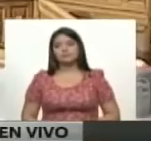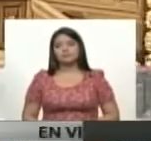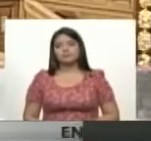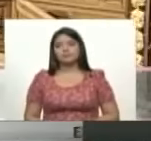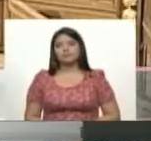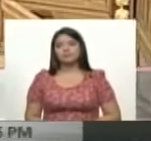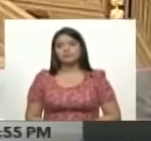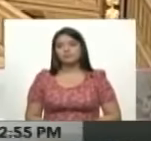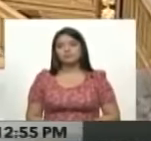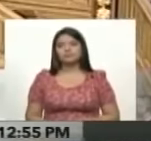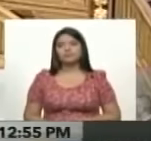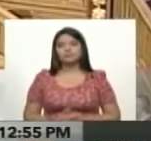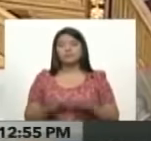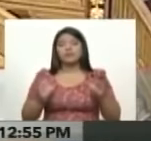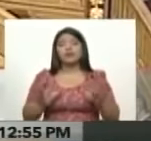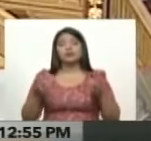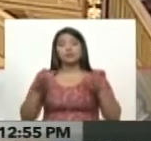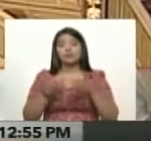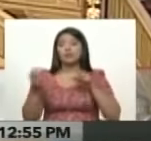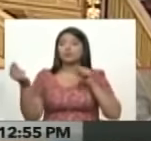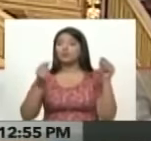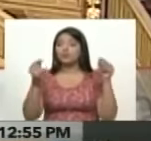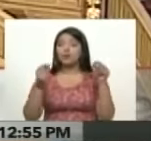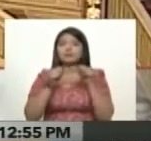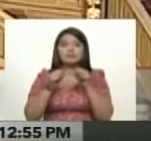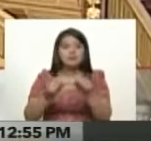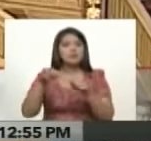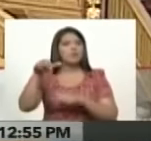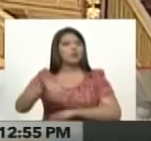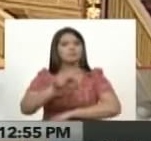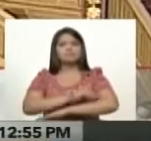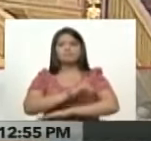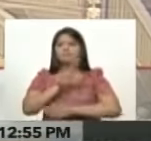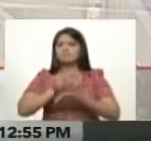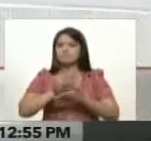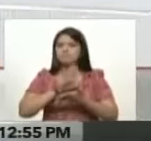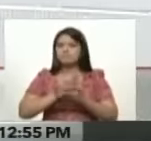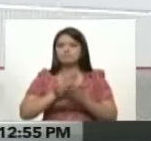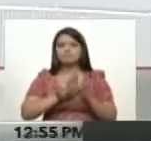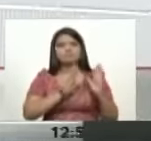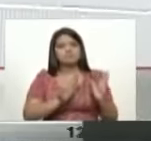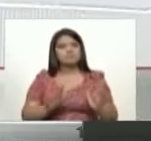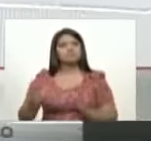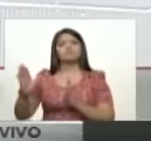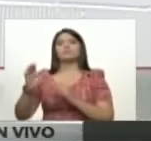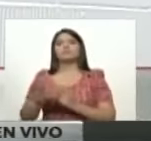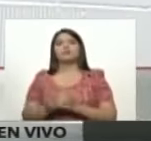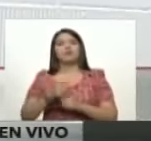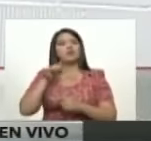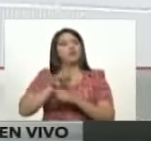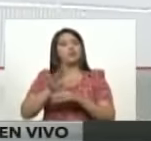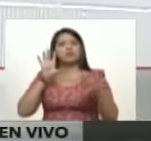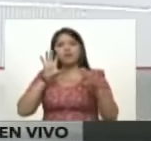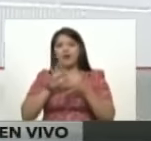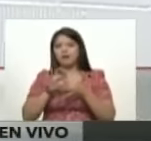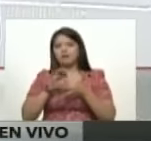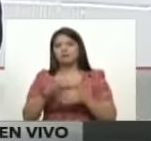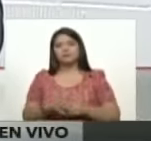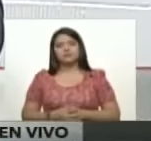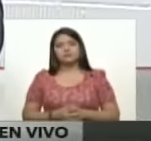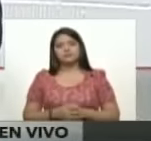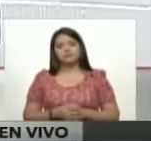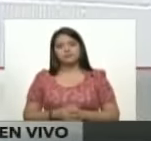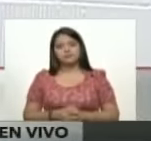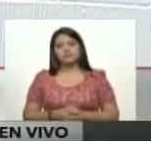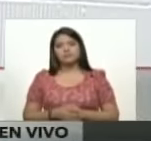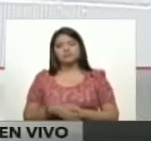En la plenaria seguimos de manera disciplinada y unitaria las directrices,